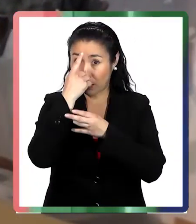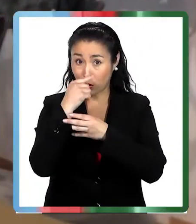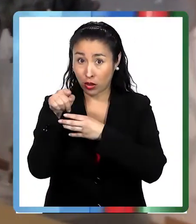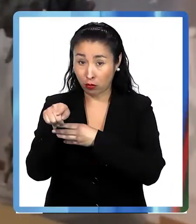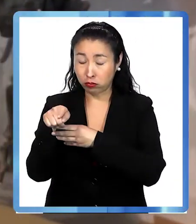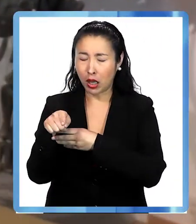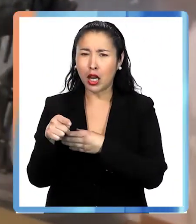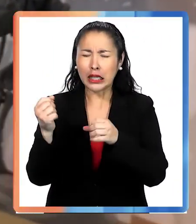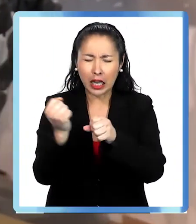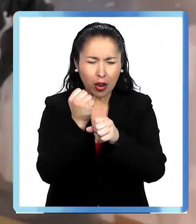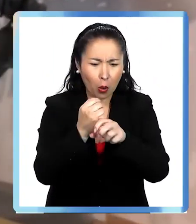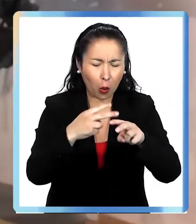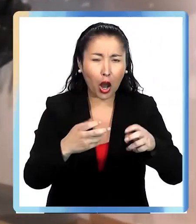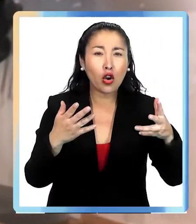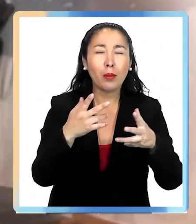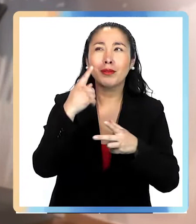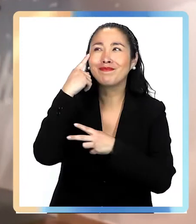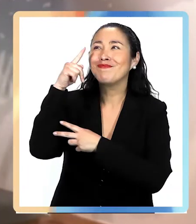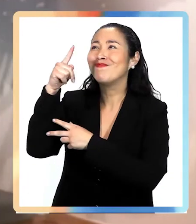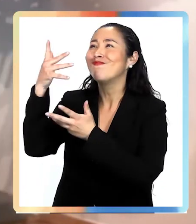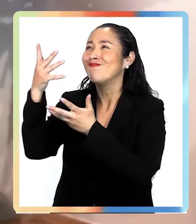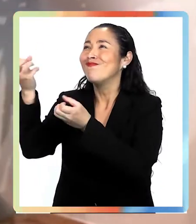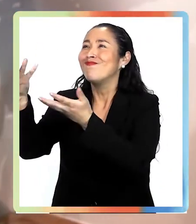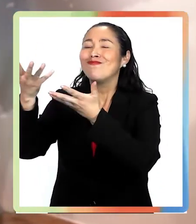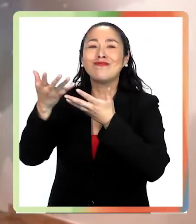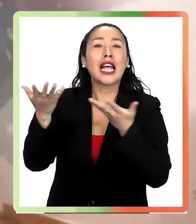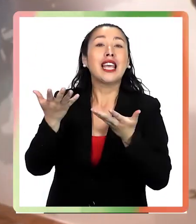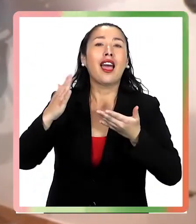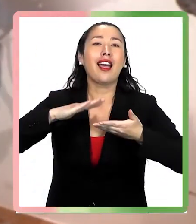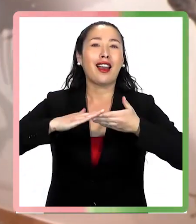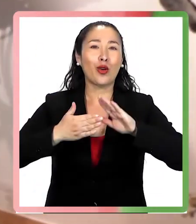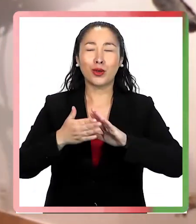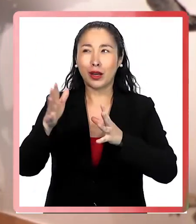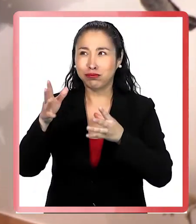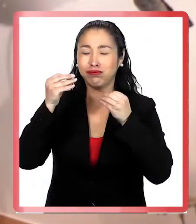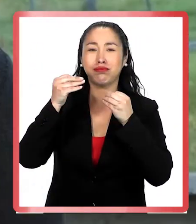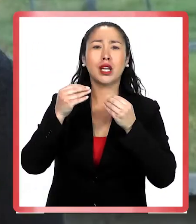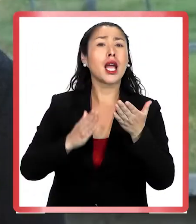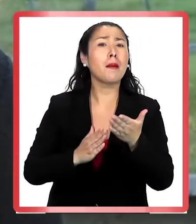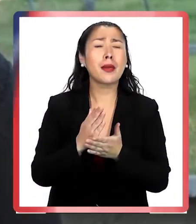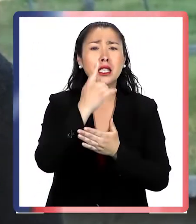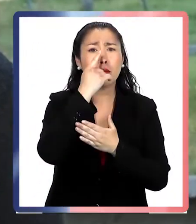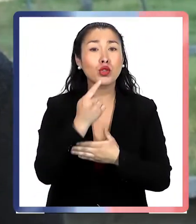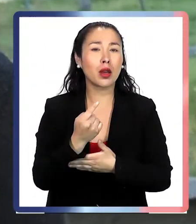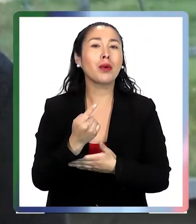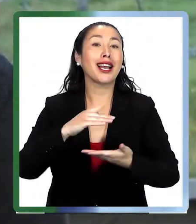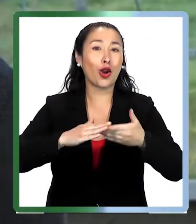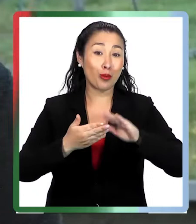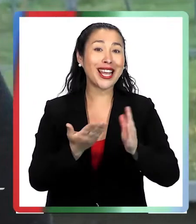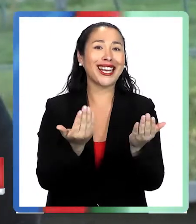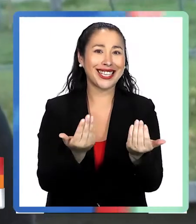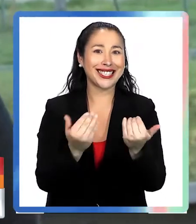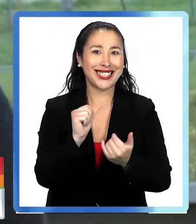del Museo Regional de Aysén se hace inspirado también en la comunidad. Este museo nace a partir de una necesidad de la